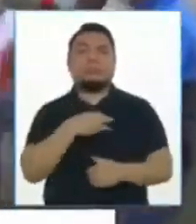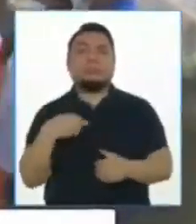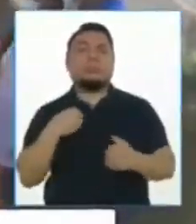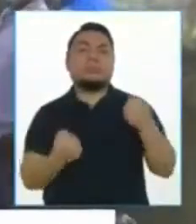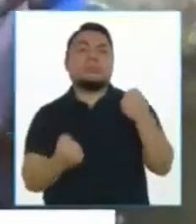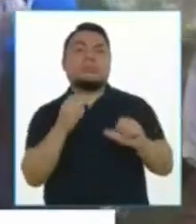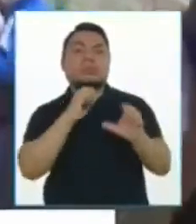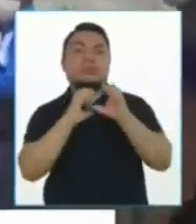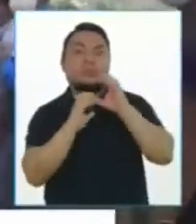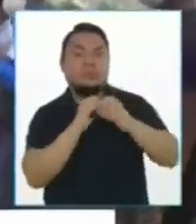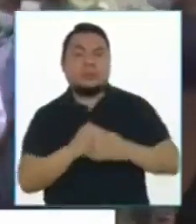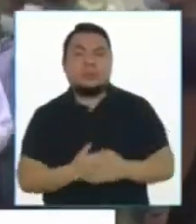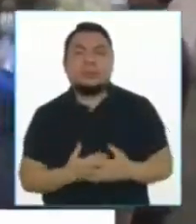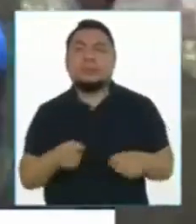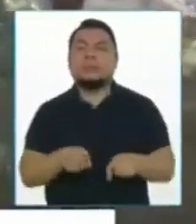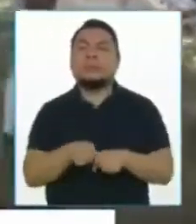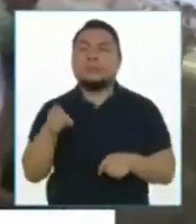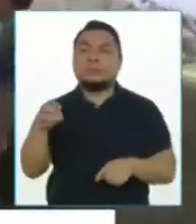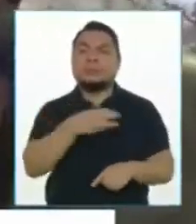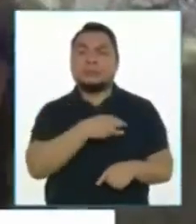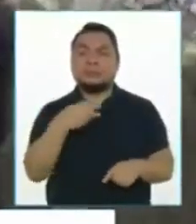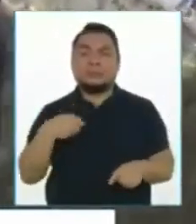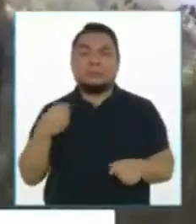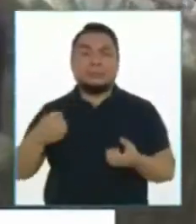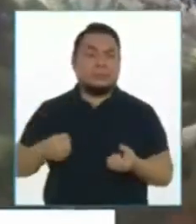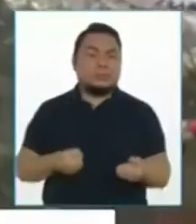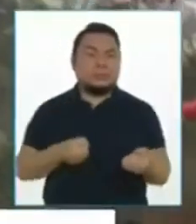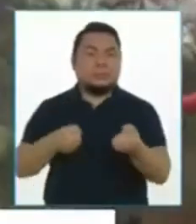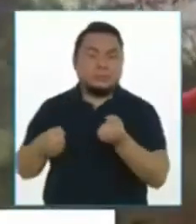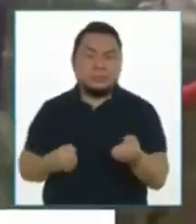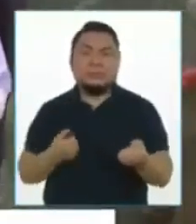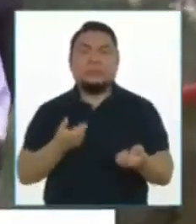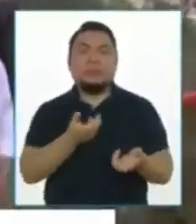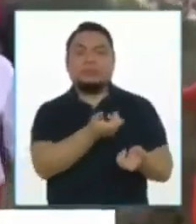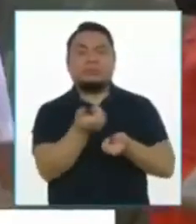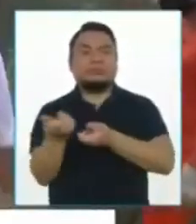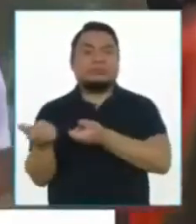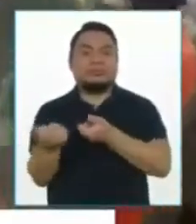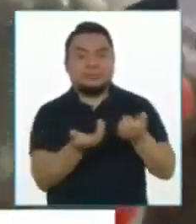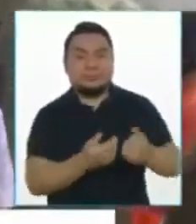de Transportes y Comunicaciones, del Ministerio de Agricultura y Riego.